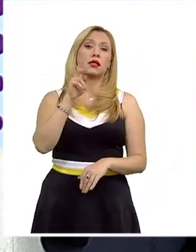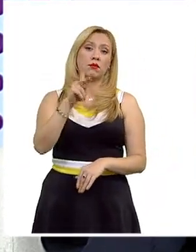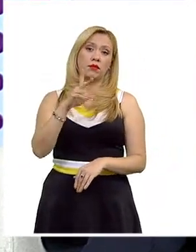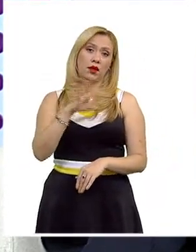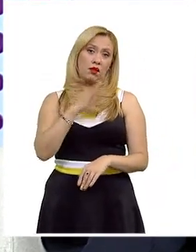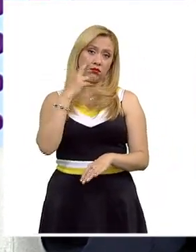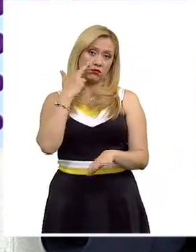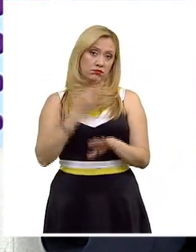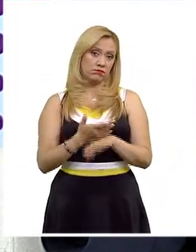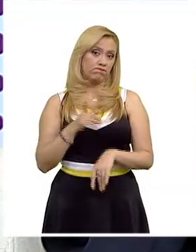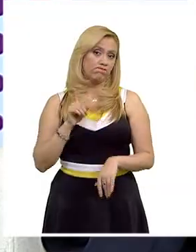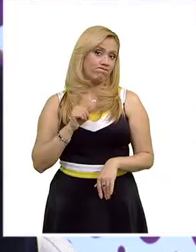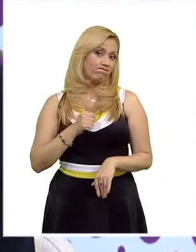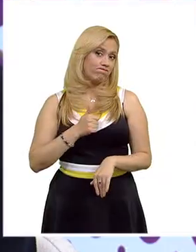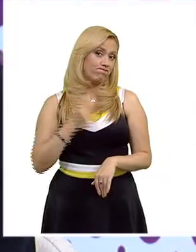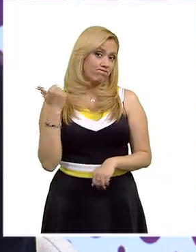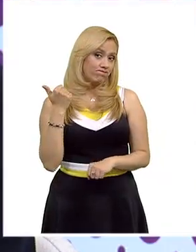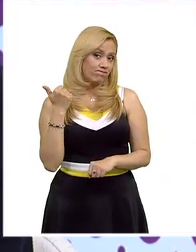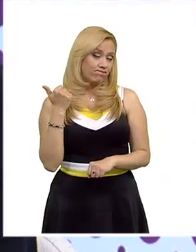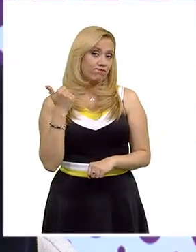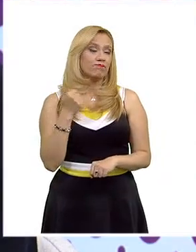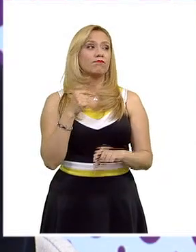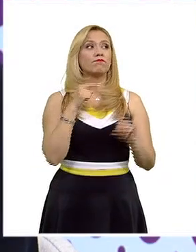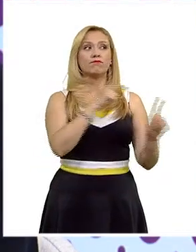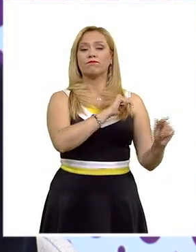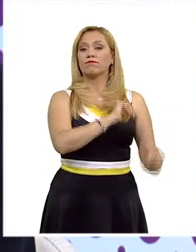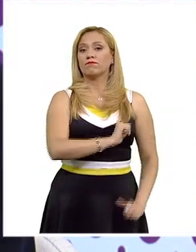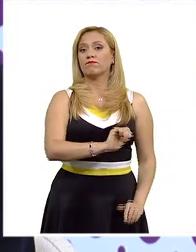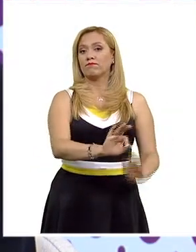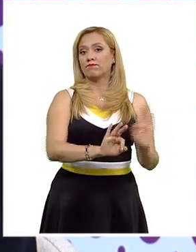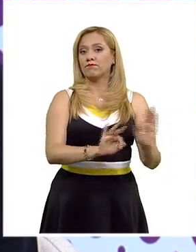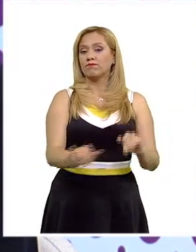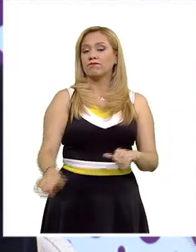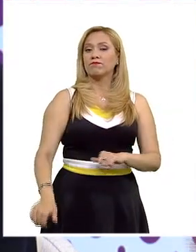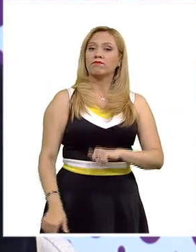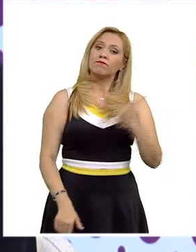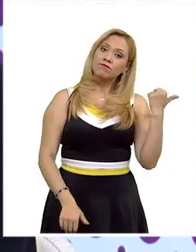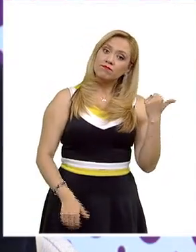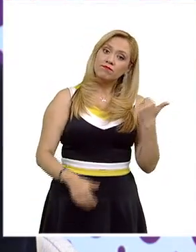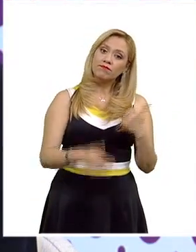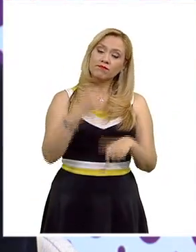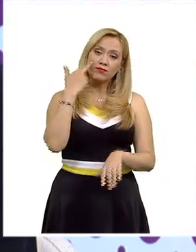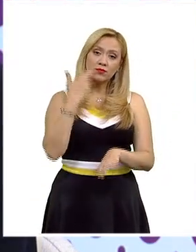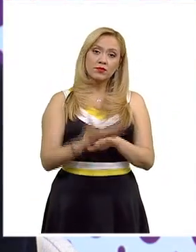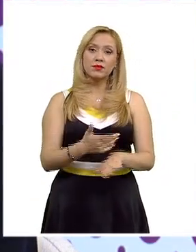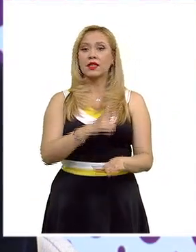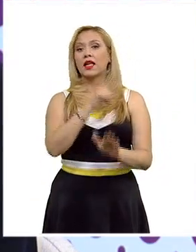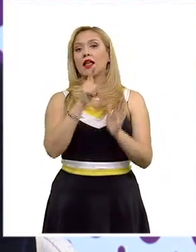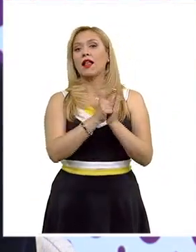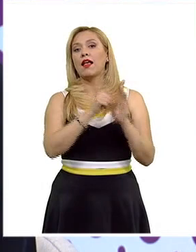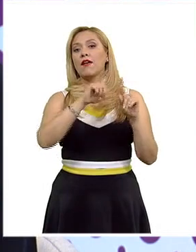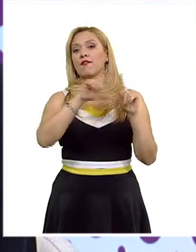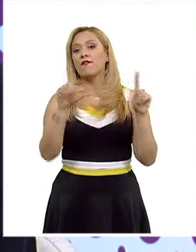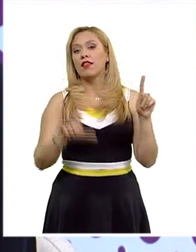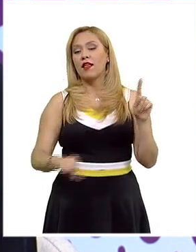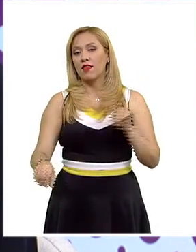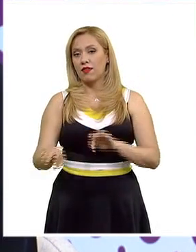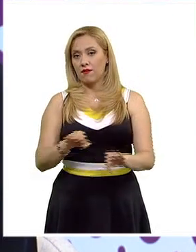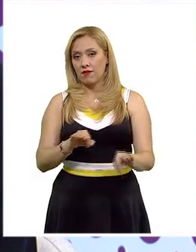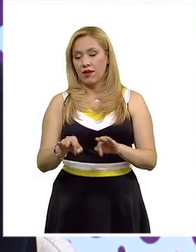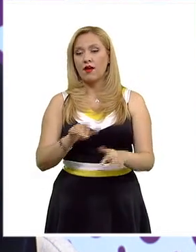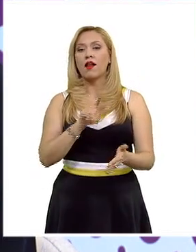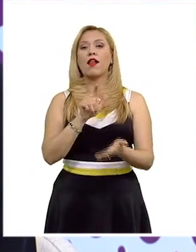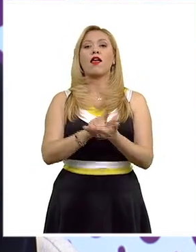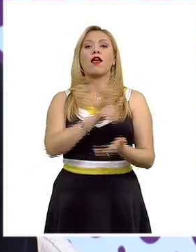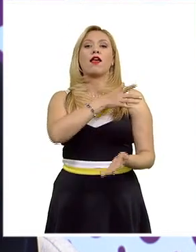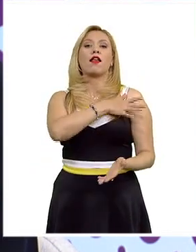una responsabilidad, que la Secretaría del Trabajo tiene una responsabilidad, y eso es porque, o sea, está en la Ley Federal del Trabajo, está en la Ley General de